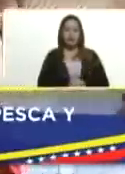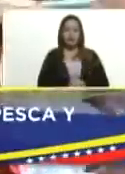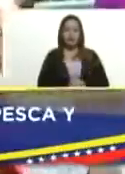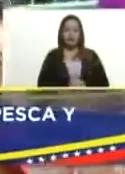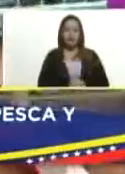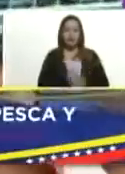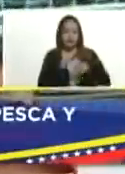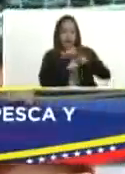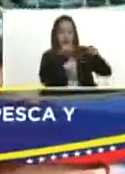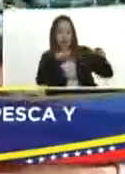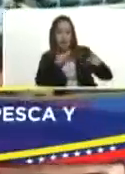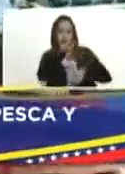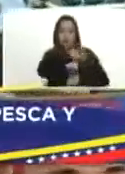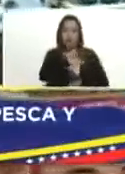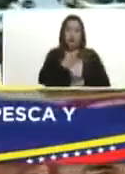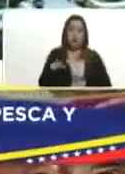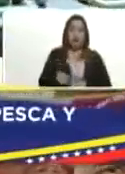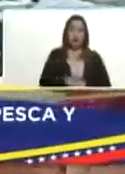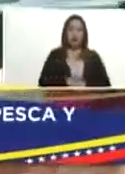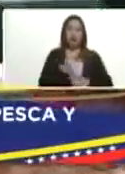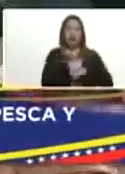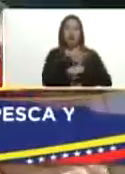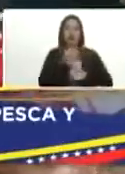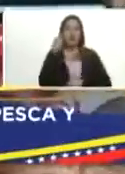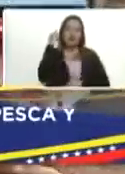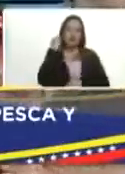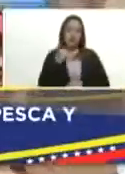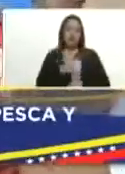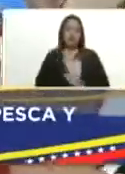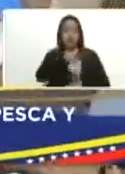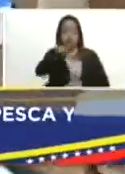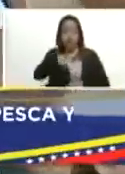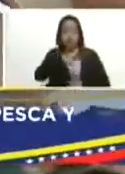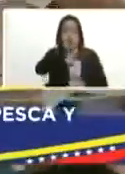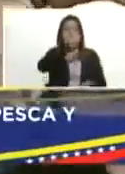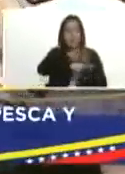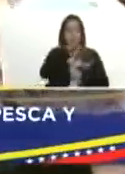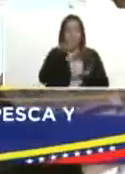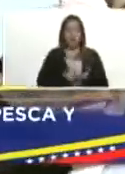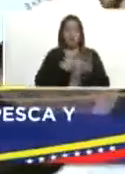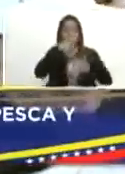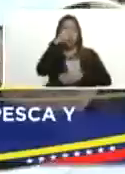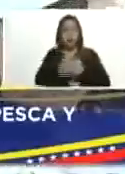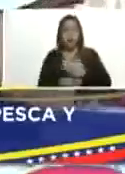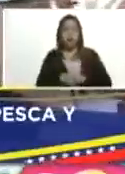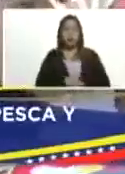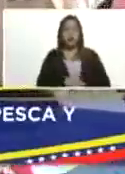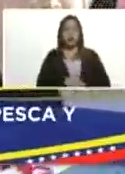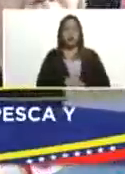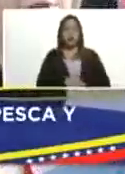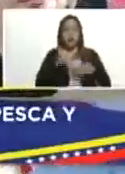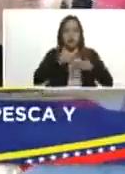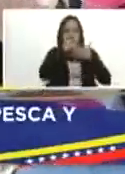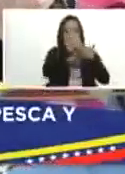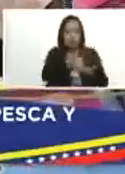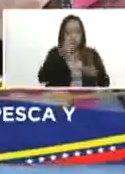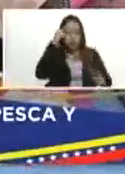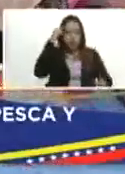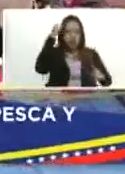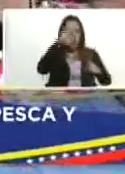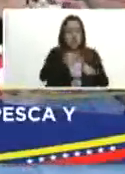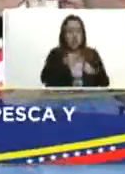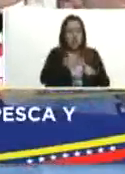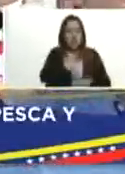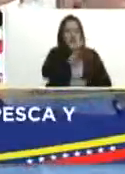Esos compas, presidente, el gobierno bolivariano, usted aprobó un programa de subsidio directo a